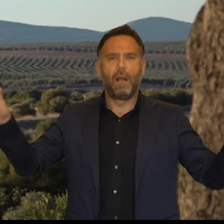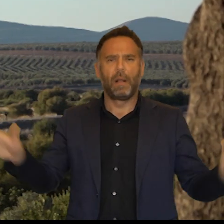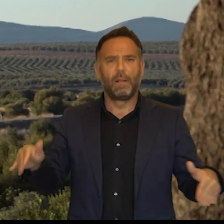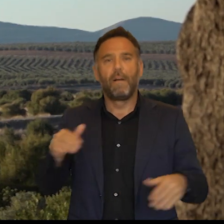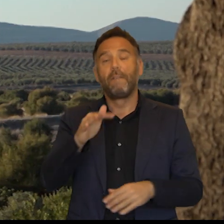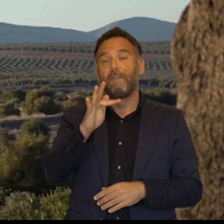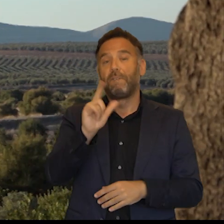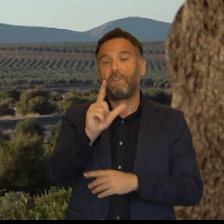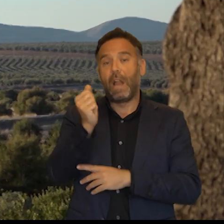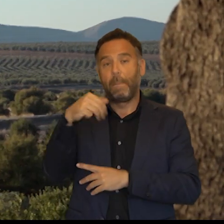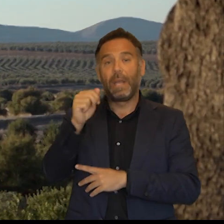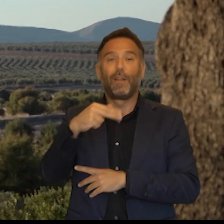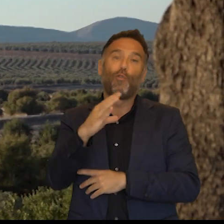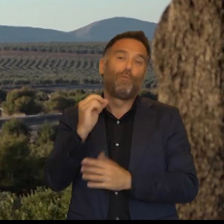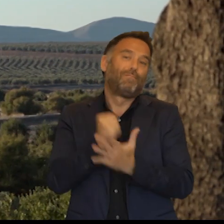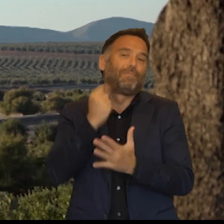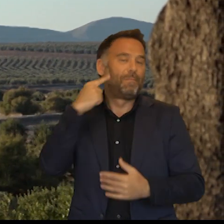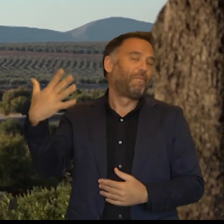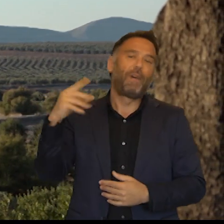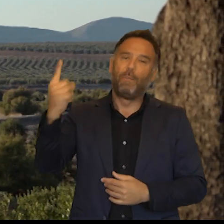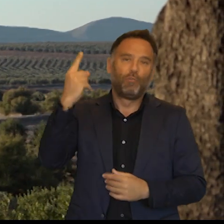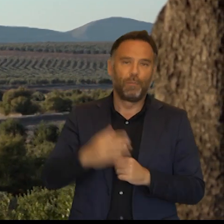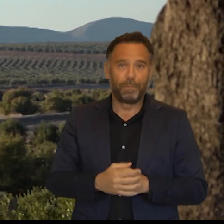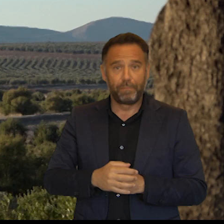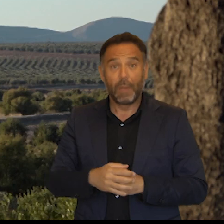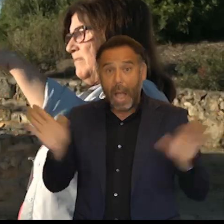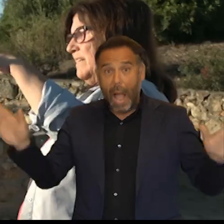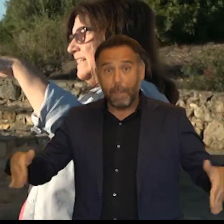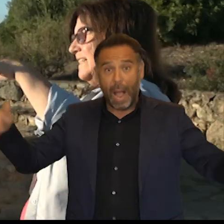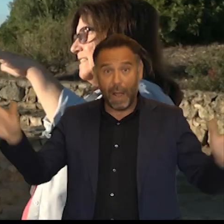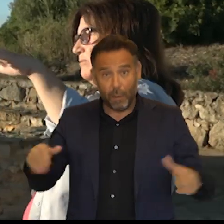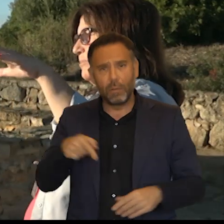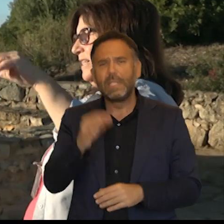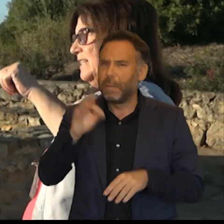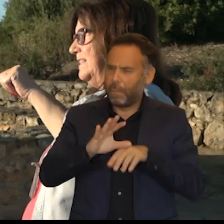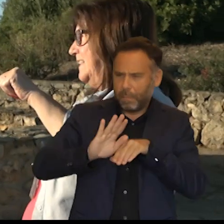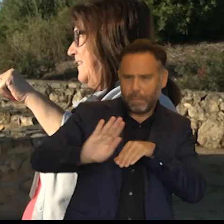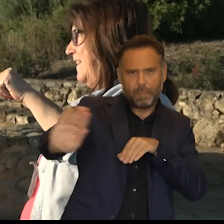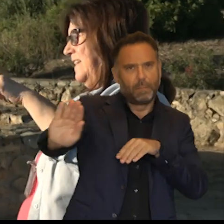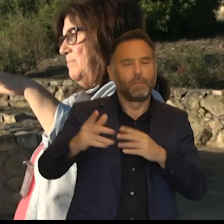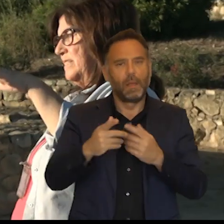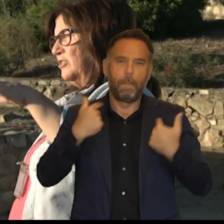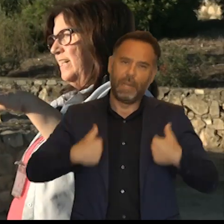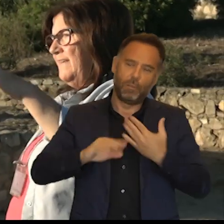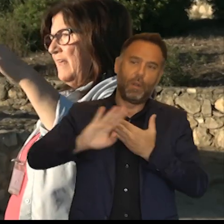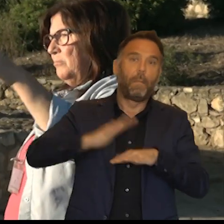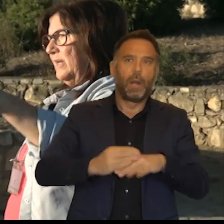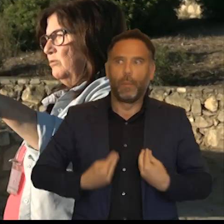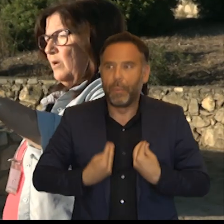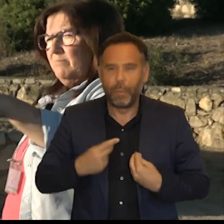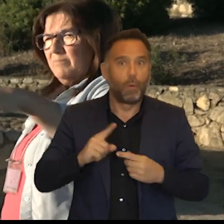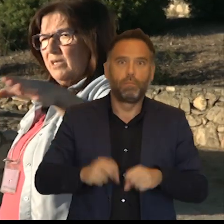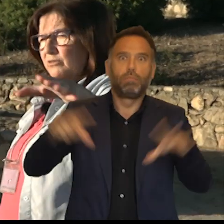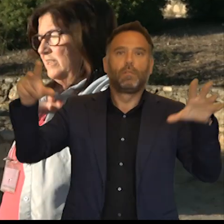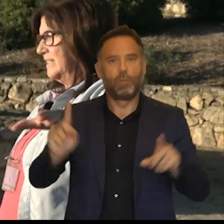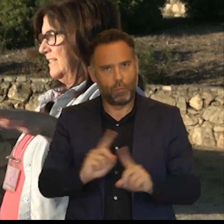aquí y, digamos, el flamenco es el ave emblemática. Como vemos, las aves van a estar siempre retiradas de personas, para lo